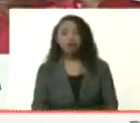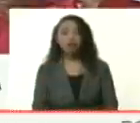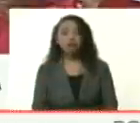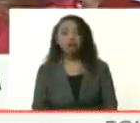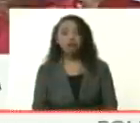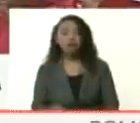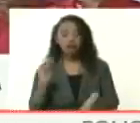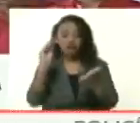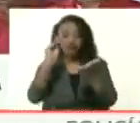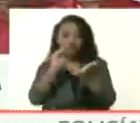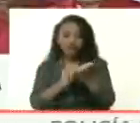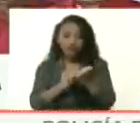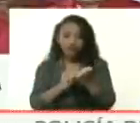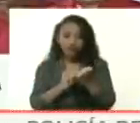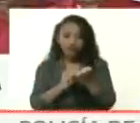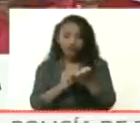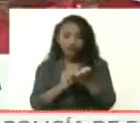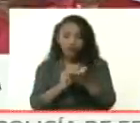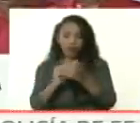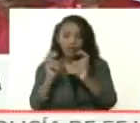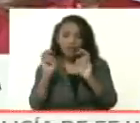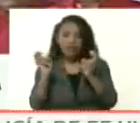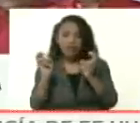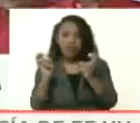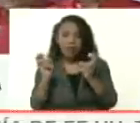caso de Vietnam.